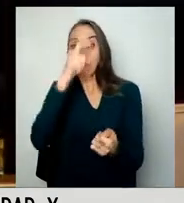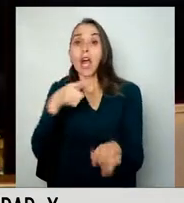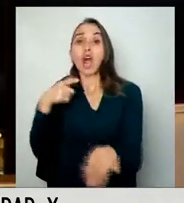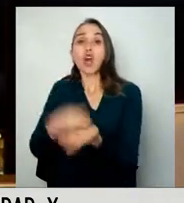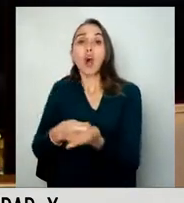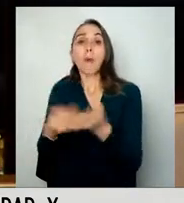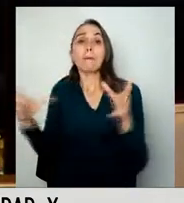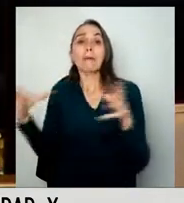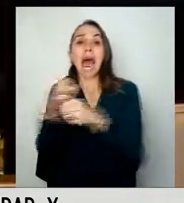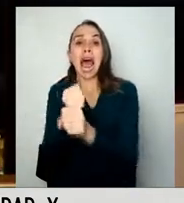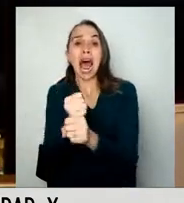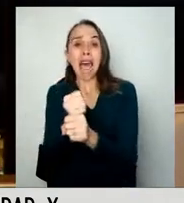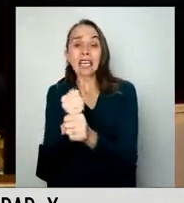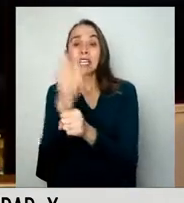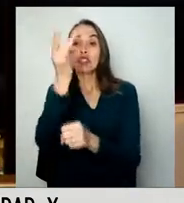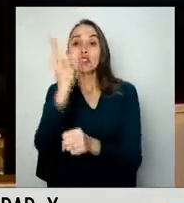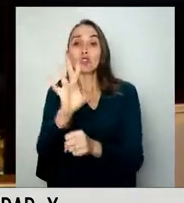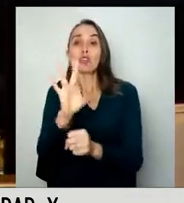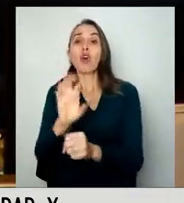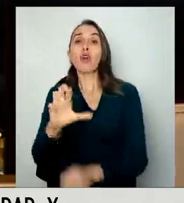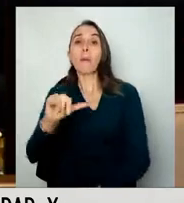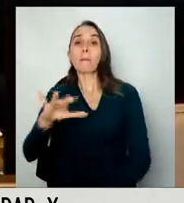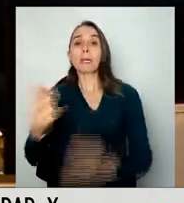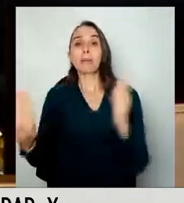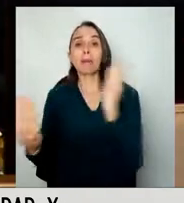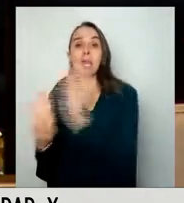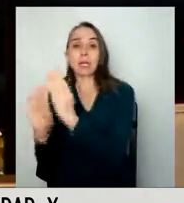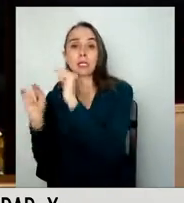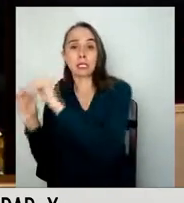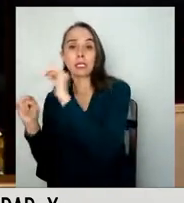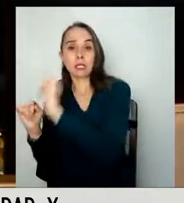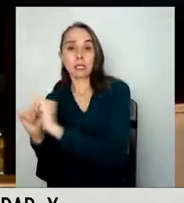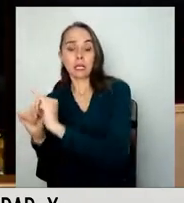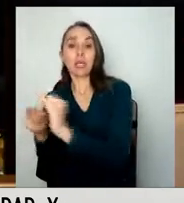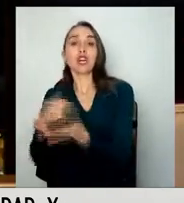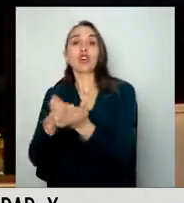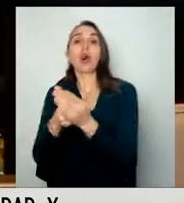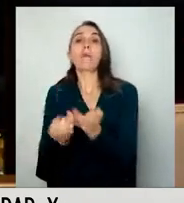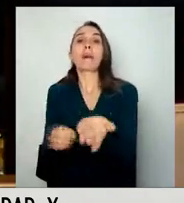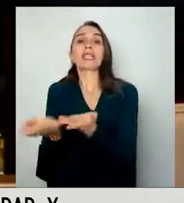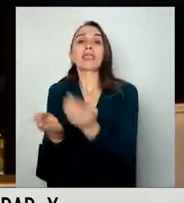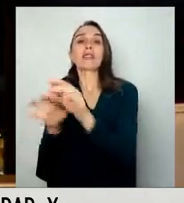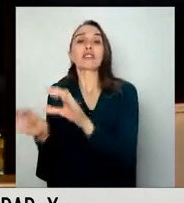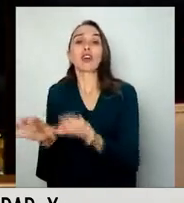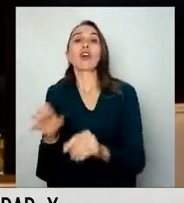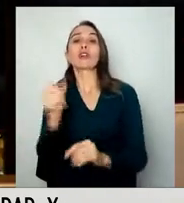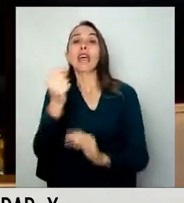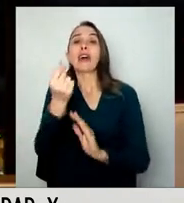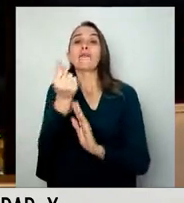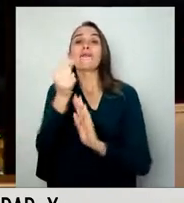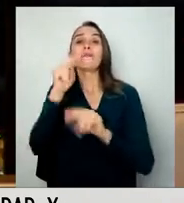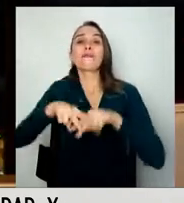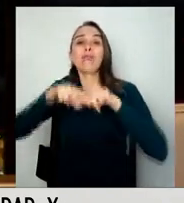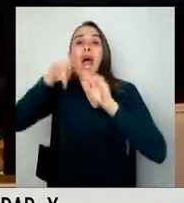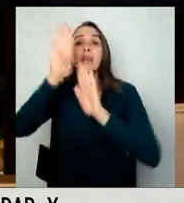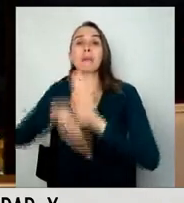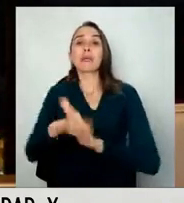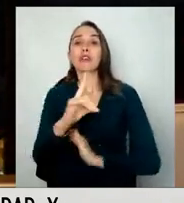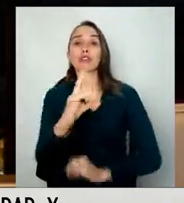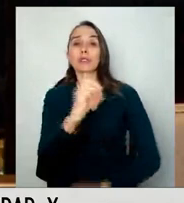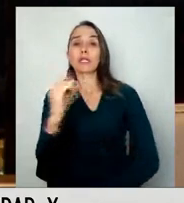procedimiento exclusivo para las pymes en caso en que se adquieren bienes y servicios por montos menores a 100 UTM señora